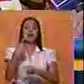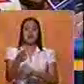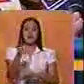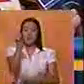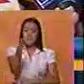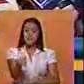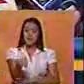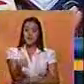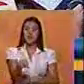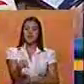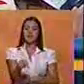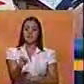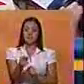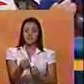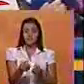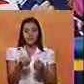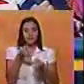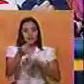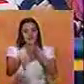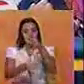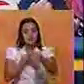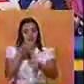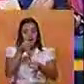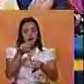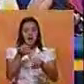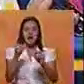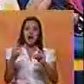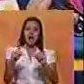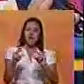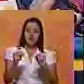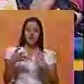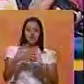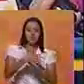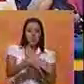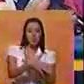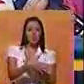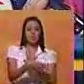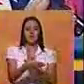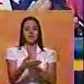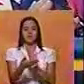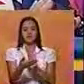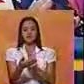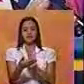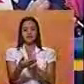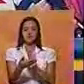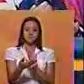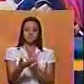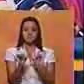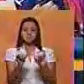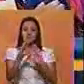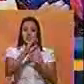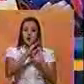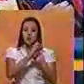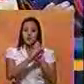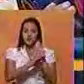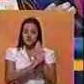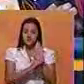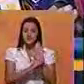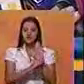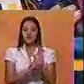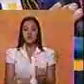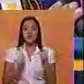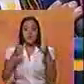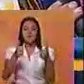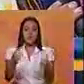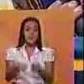igualmente también conversar un poco con ellos sobre las estas normas donde está comenzando